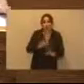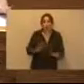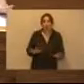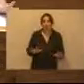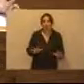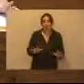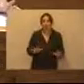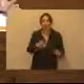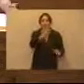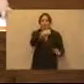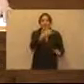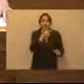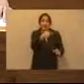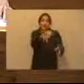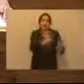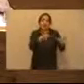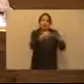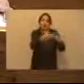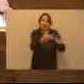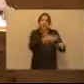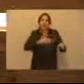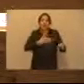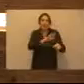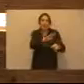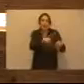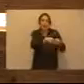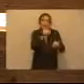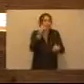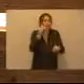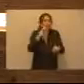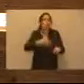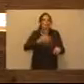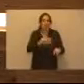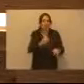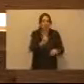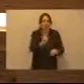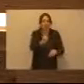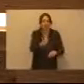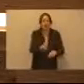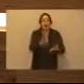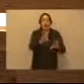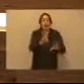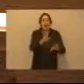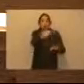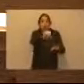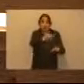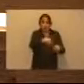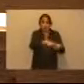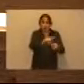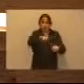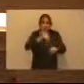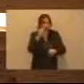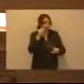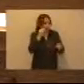Se vostedes queren ferse os fatos, poden facérselo, pero non nos lo faigan a nós, por favor.